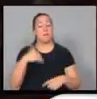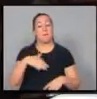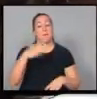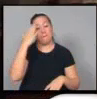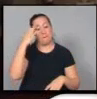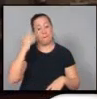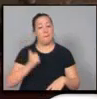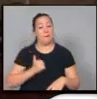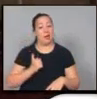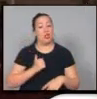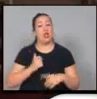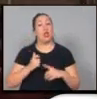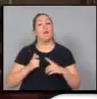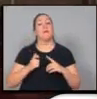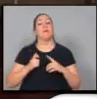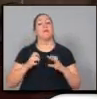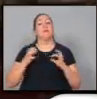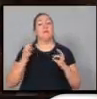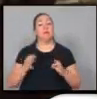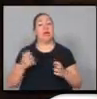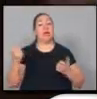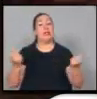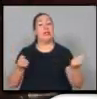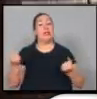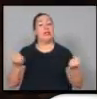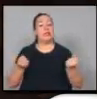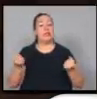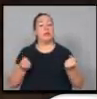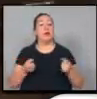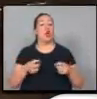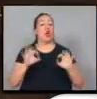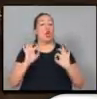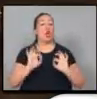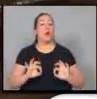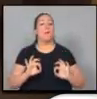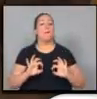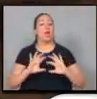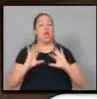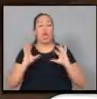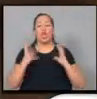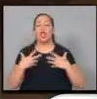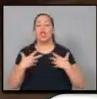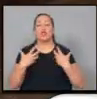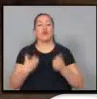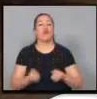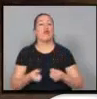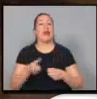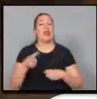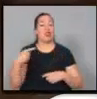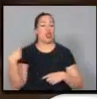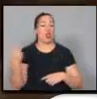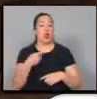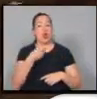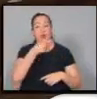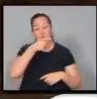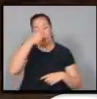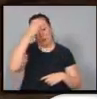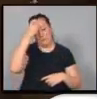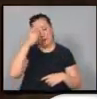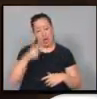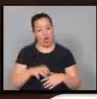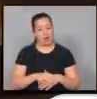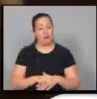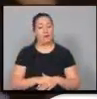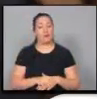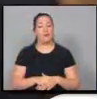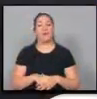otro que está un poquito más atrás. Estos camiones tienen todo el trabajo y todo el esfuerzo del personal de bomberos,